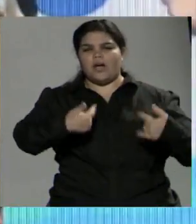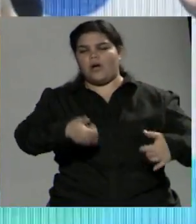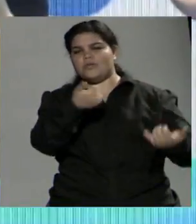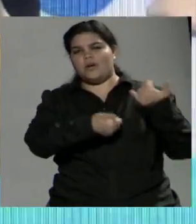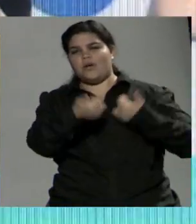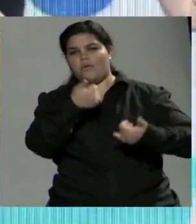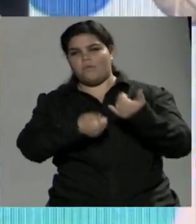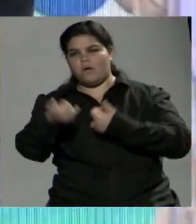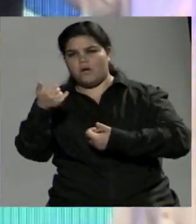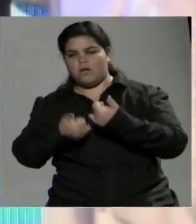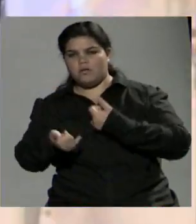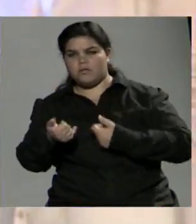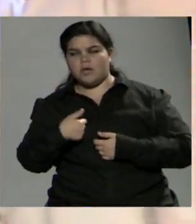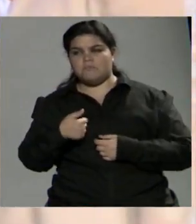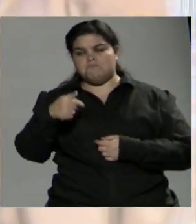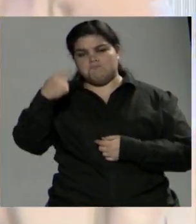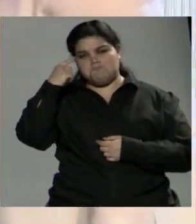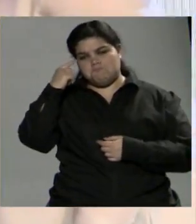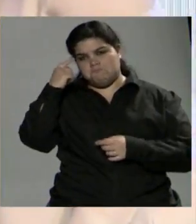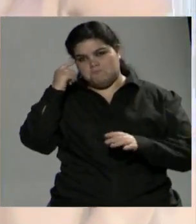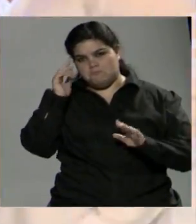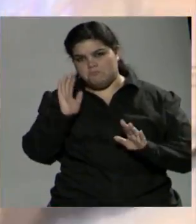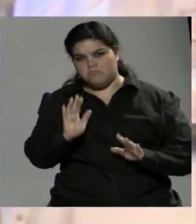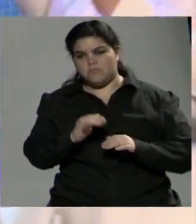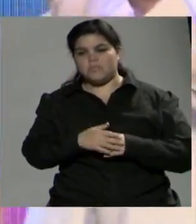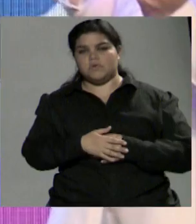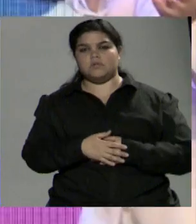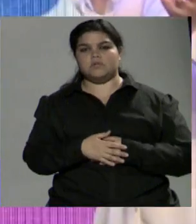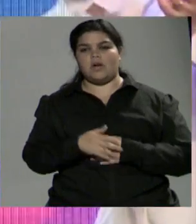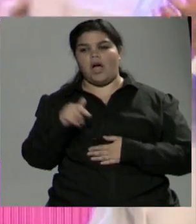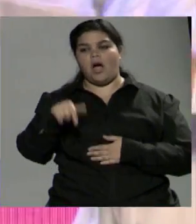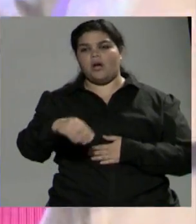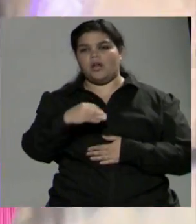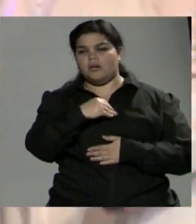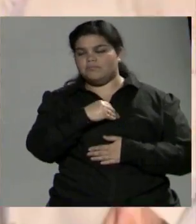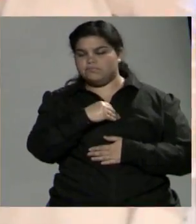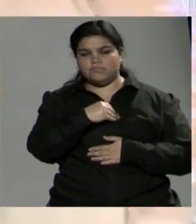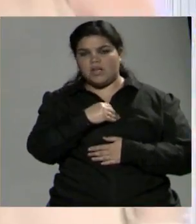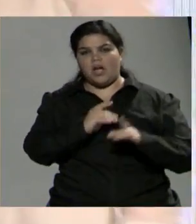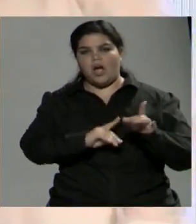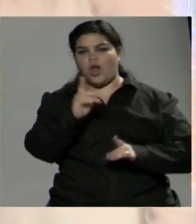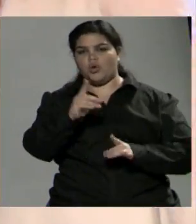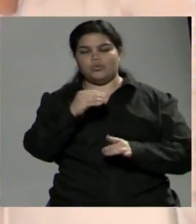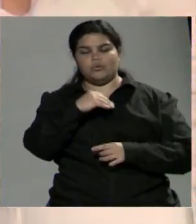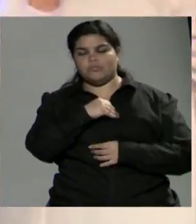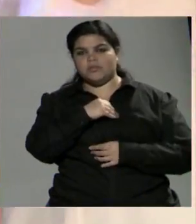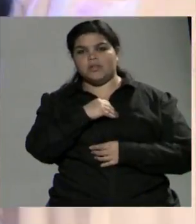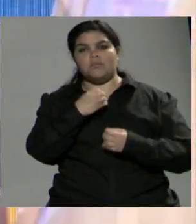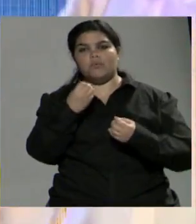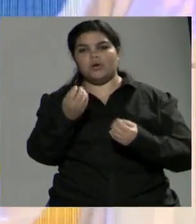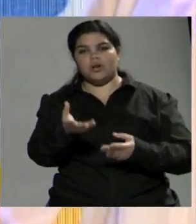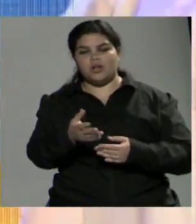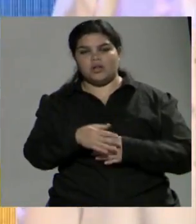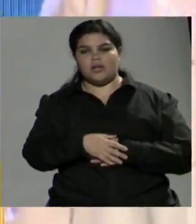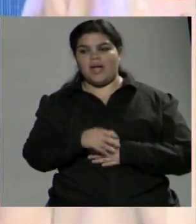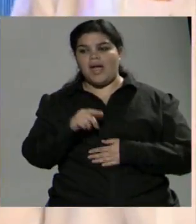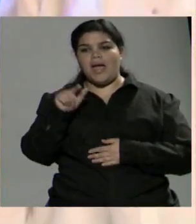Lilita Carrió tiene un peso muy fuerte en la ciudad de Buenos Aires es la elección donde